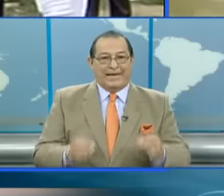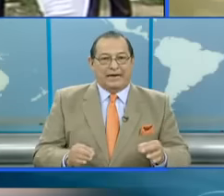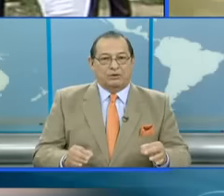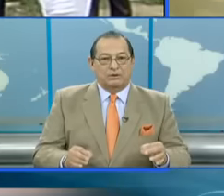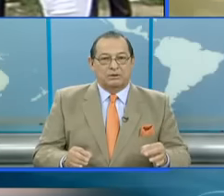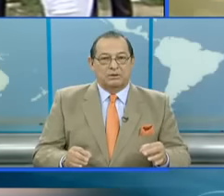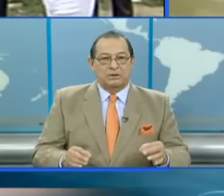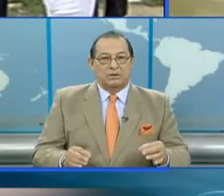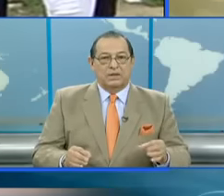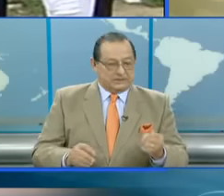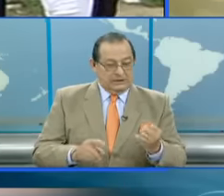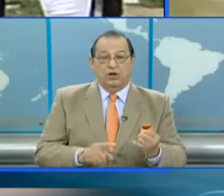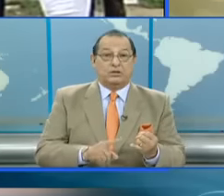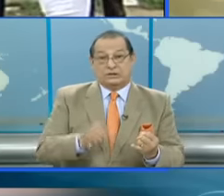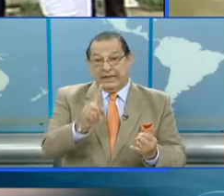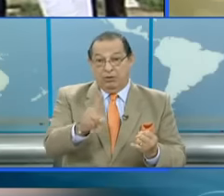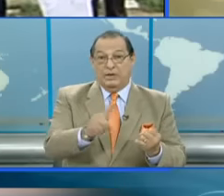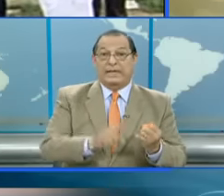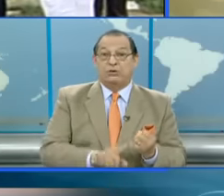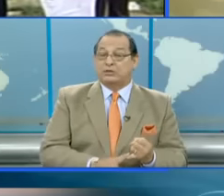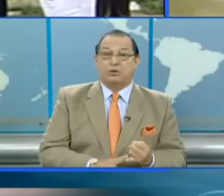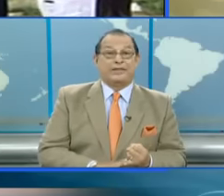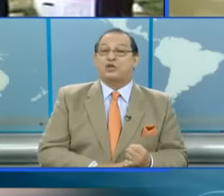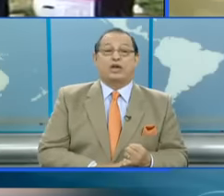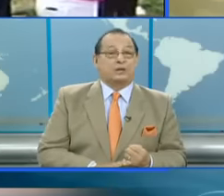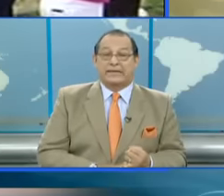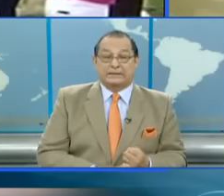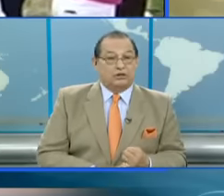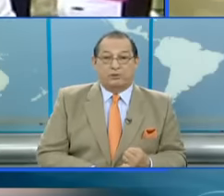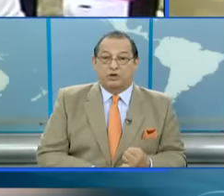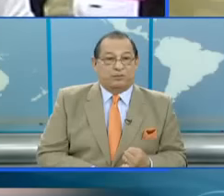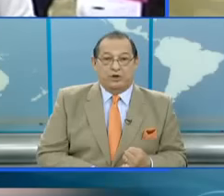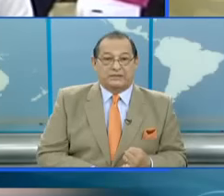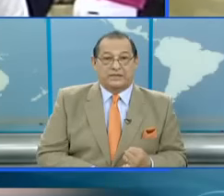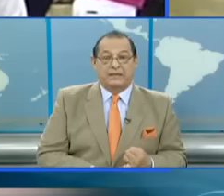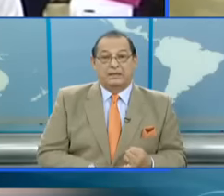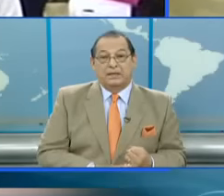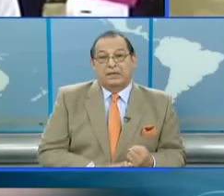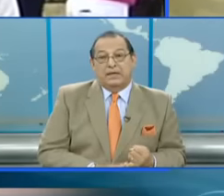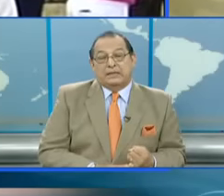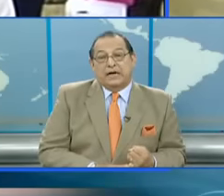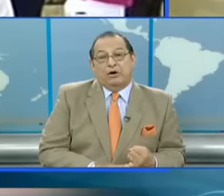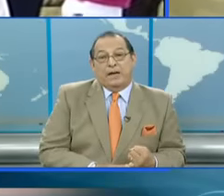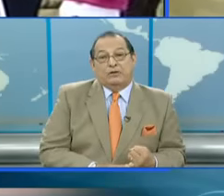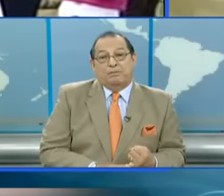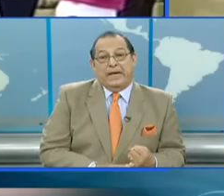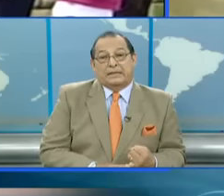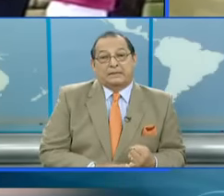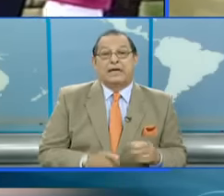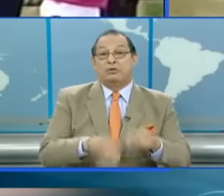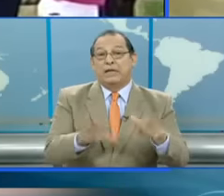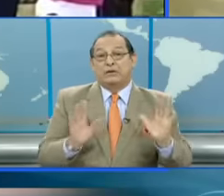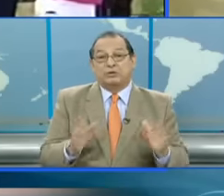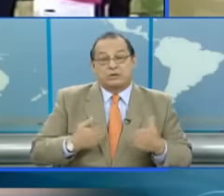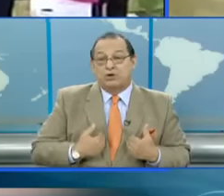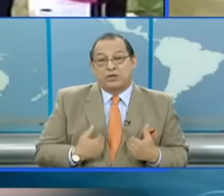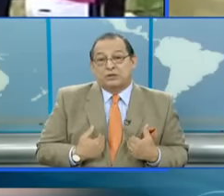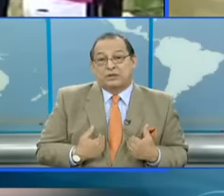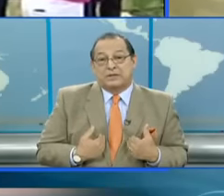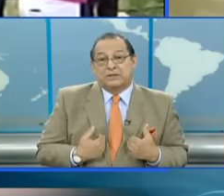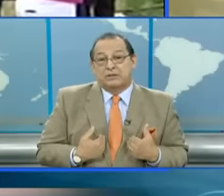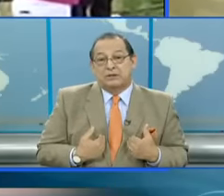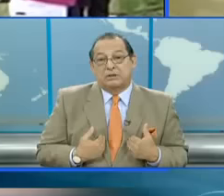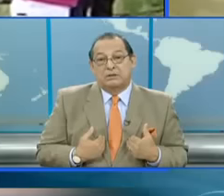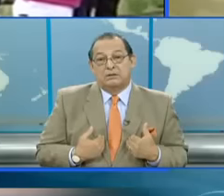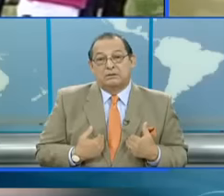dicho es claro. El señor, según la denuncia, no he dicho que lo está haciendo porque yo no puedo decir... Está cobrando plata. Según la denuncia, yo no he dicho que